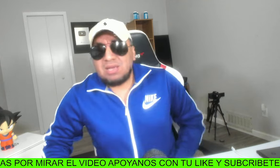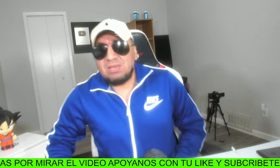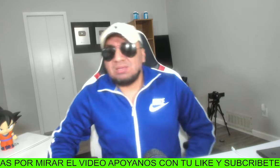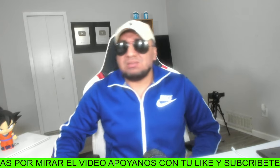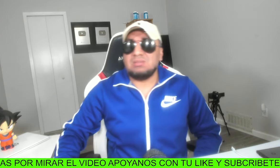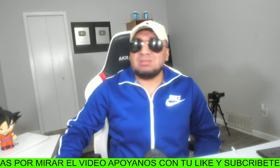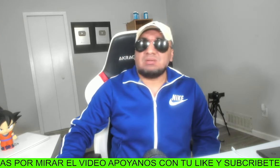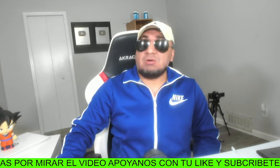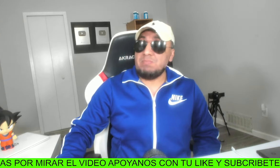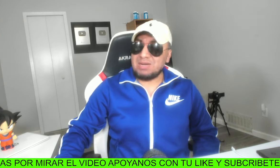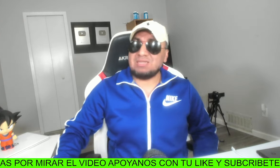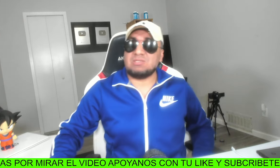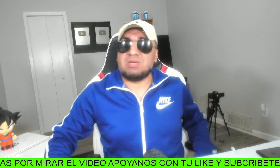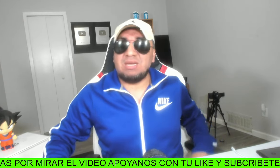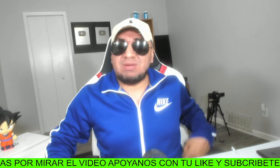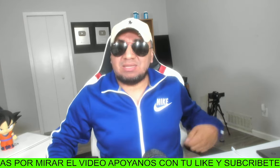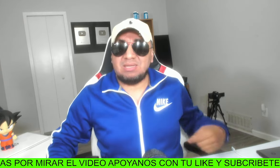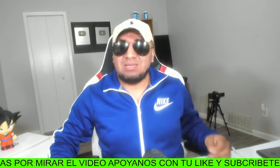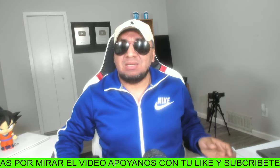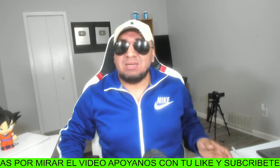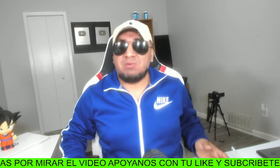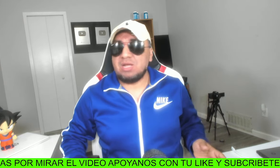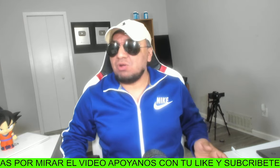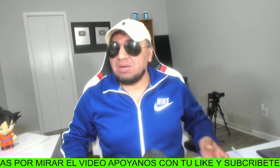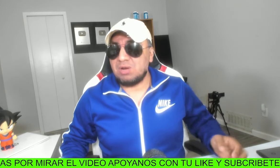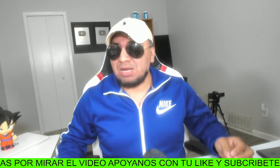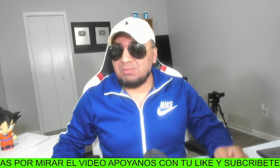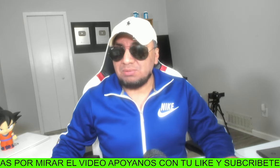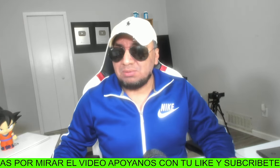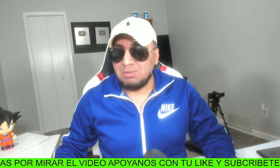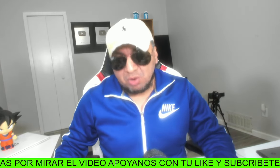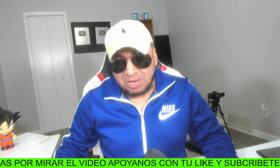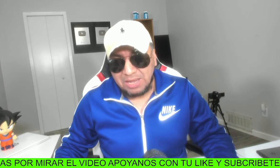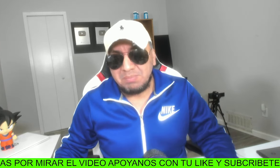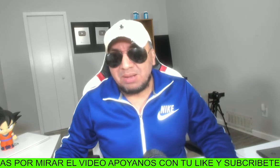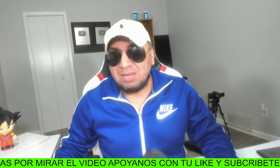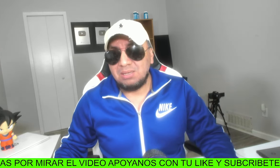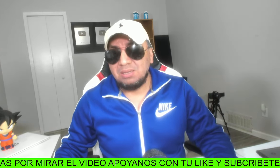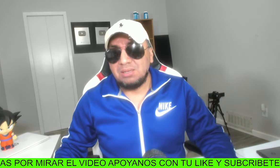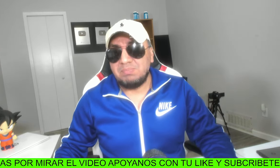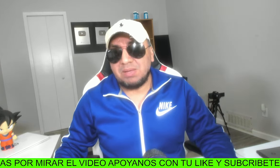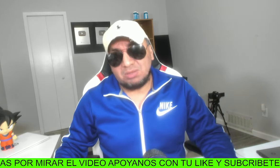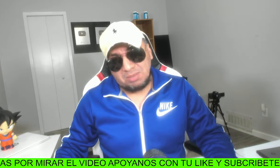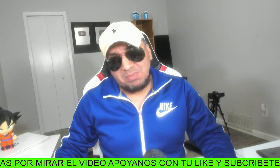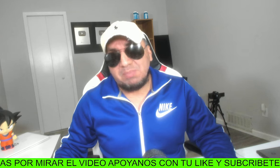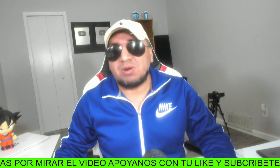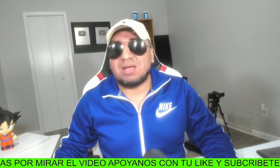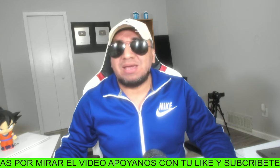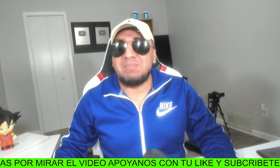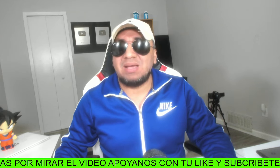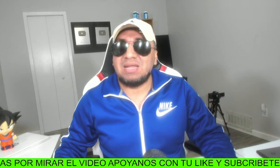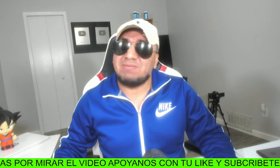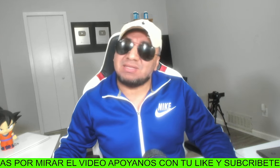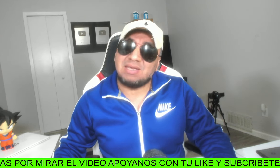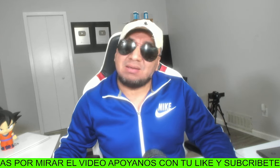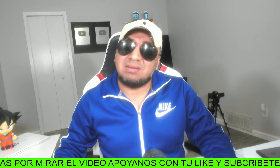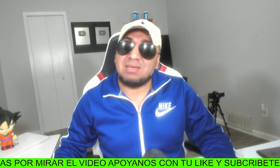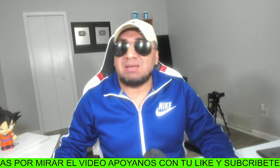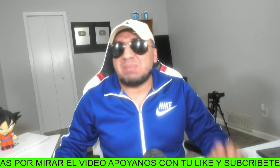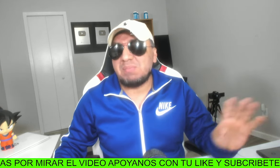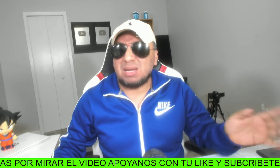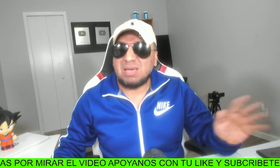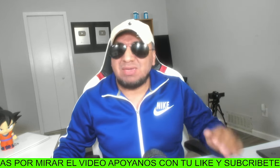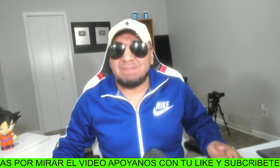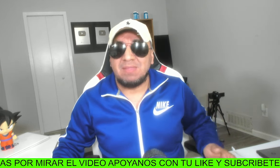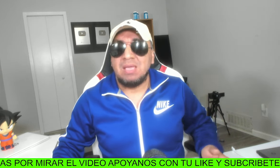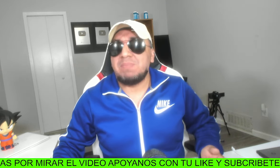su like. Comparta, suscríbete, porque nos rebuscamos por caer mal, pero también por caer bien, de veces quizás